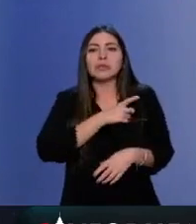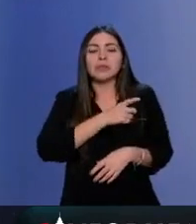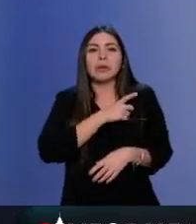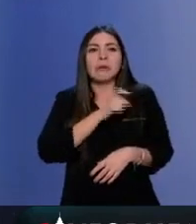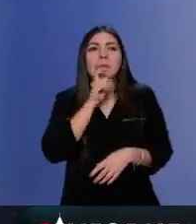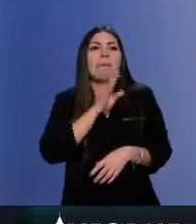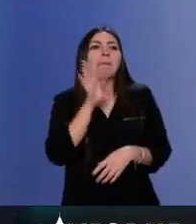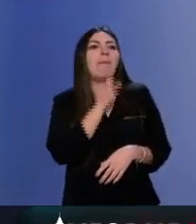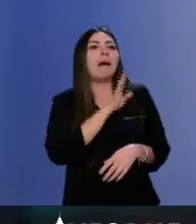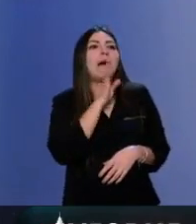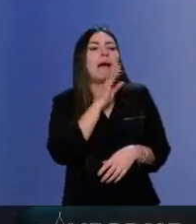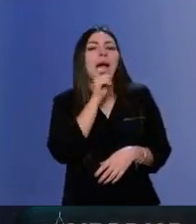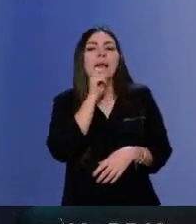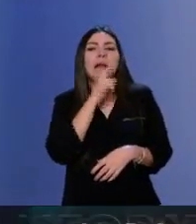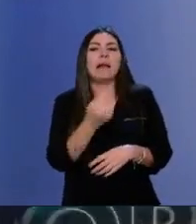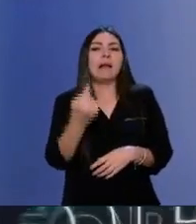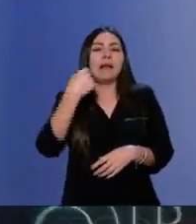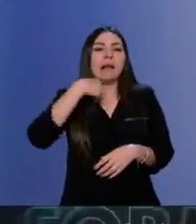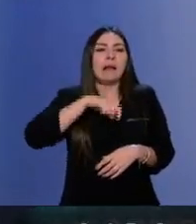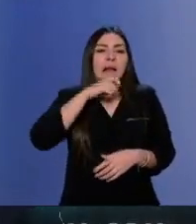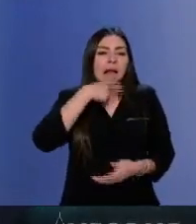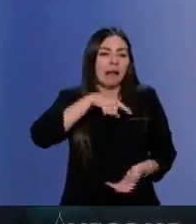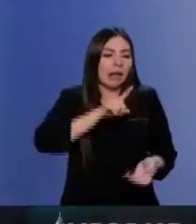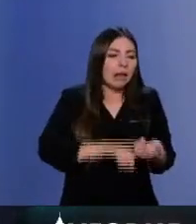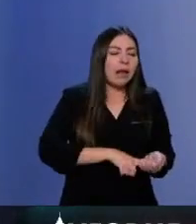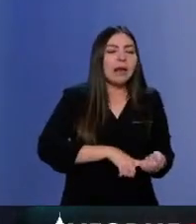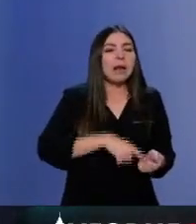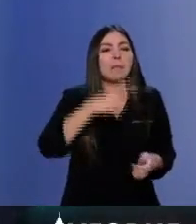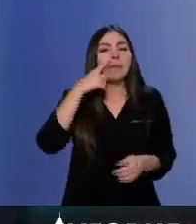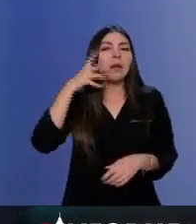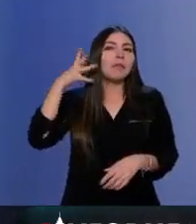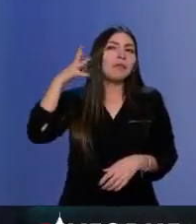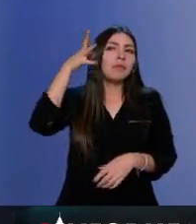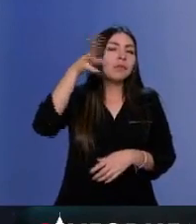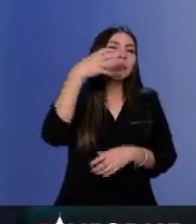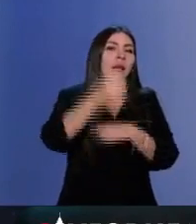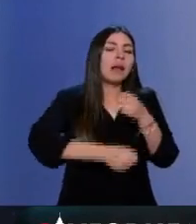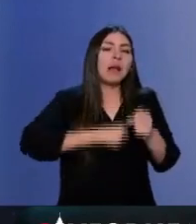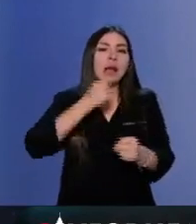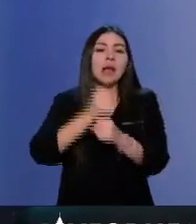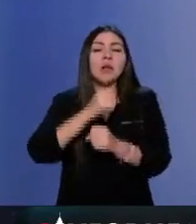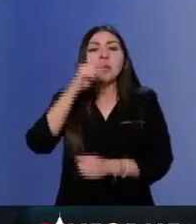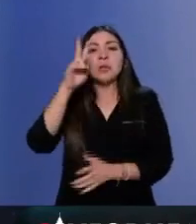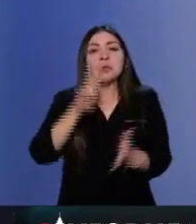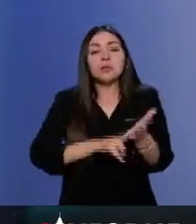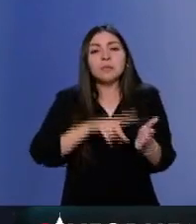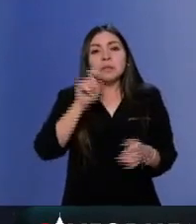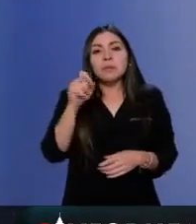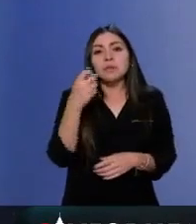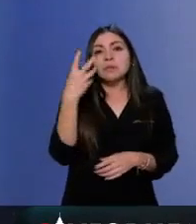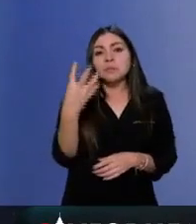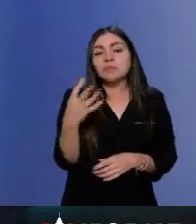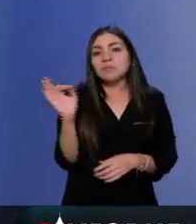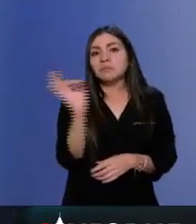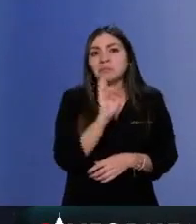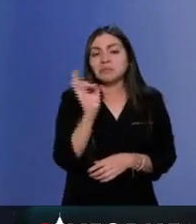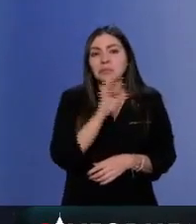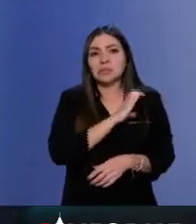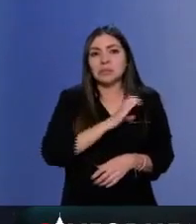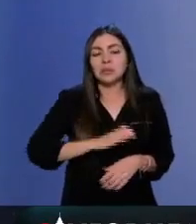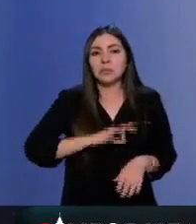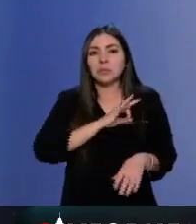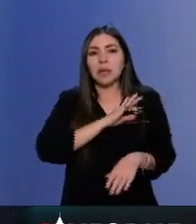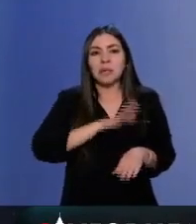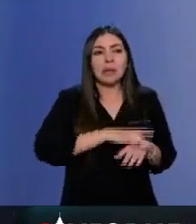a pasarles factura, evidentemente, en el 2024, que incluso que la candidata o el candidato de Morena podría arrasar por más que lo que